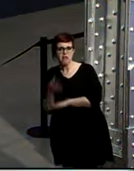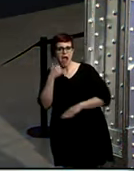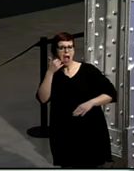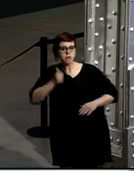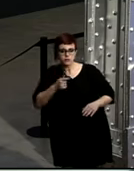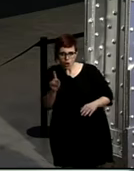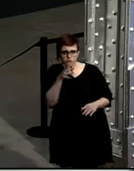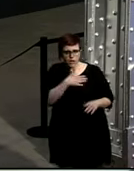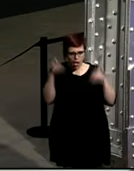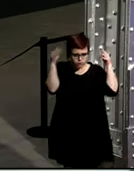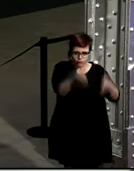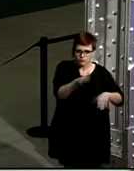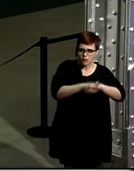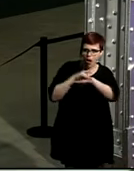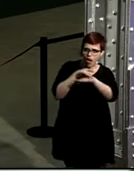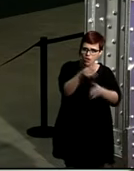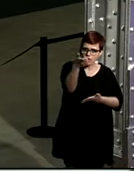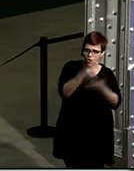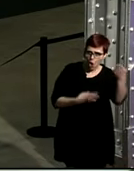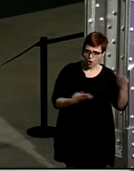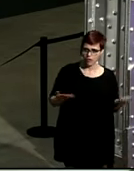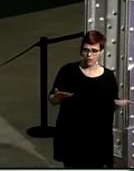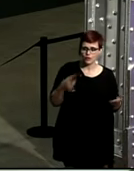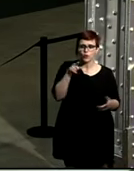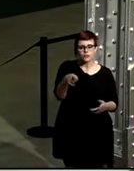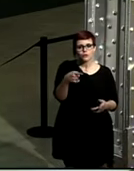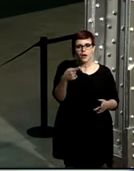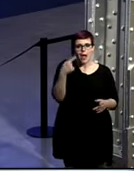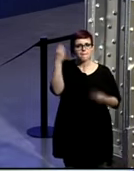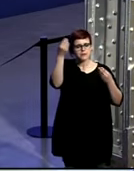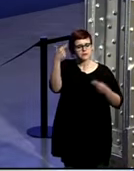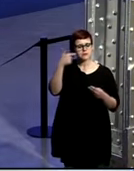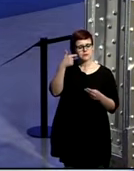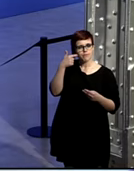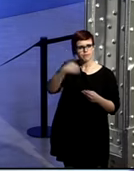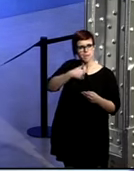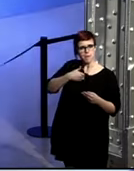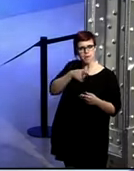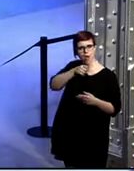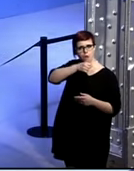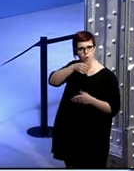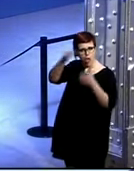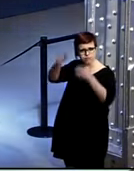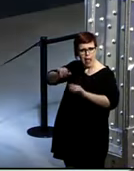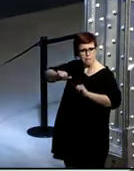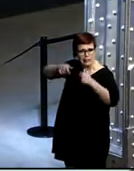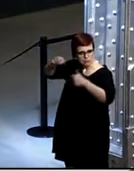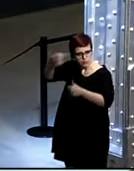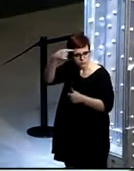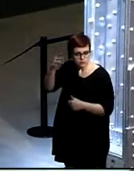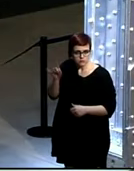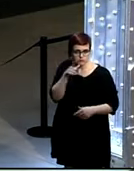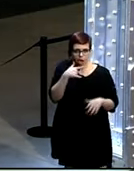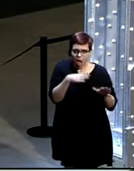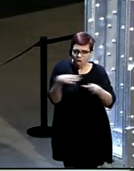que es la base de una película. Desde el principio, ¿tu abuela sabía que iba a estar en esa película o le llamaste Sí. al final? Sí, sí, sí, sí. Y aceptó, sin pánico escénico.